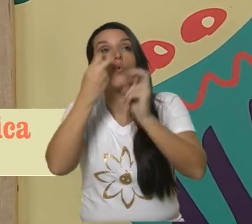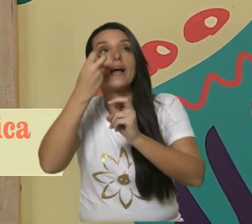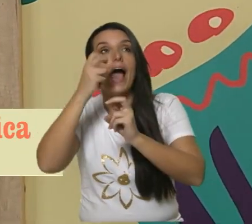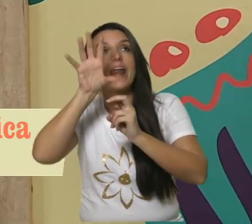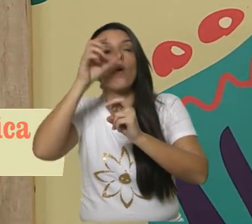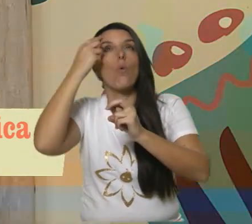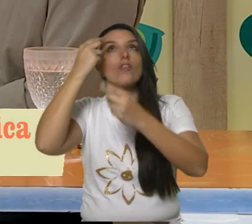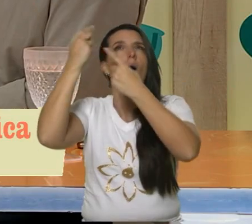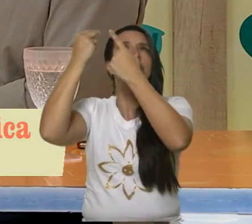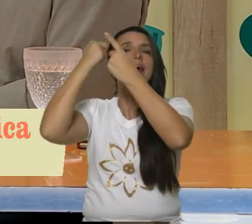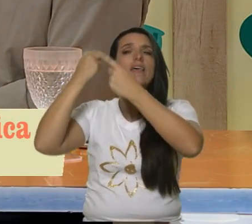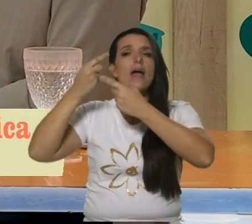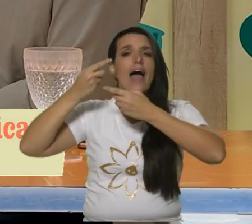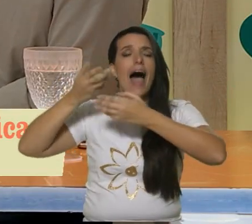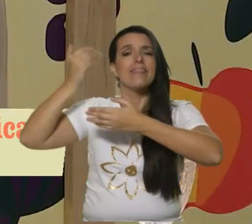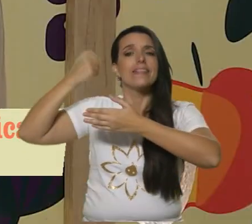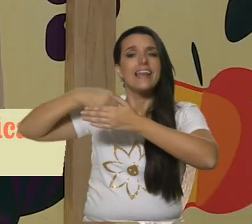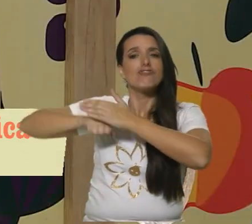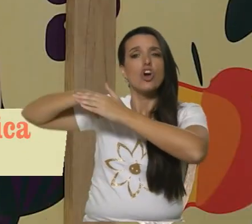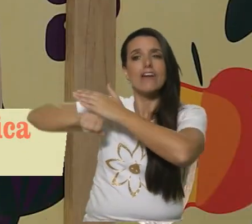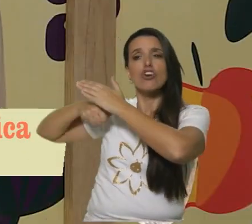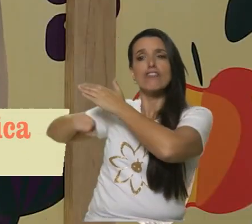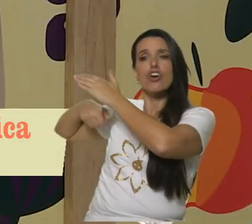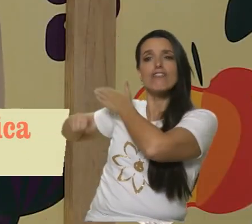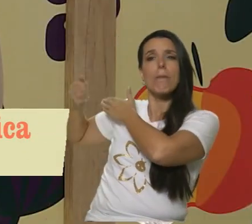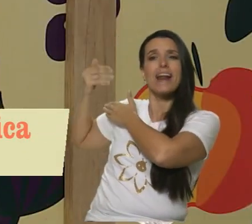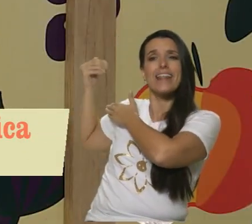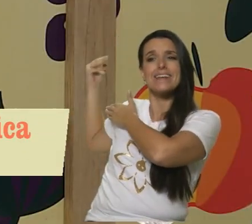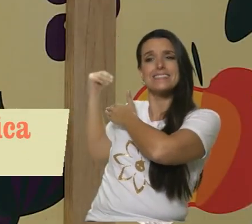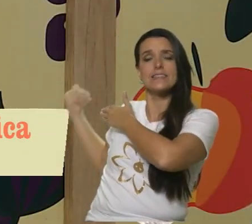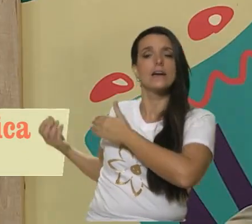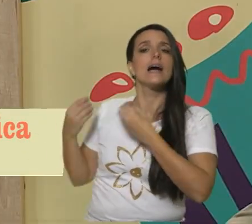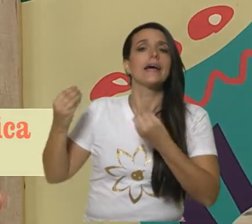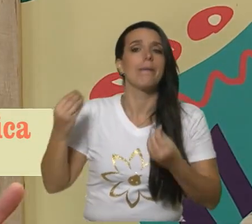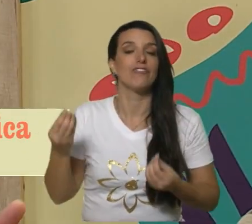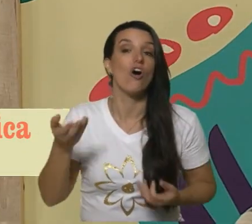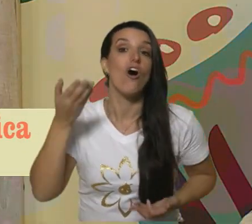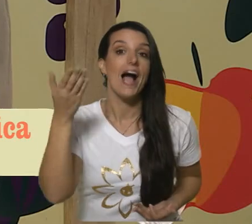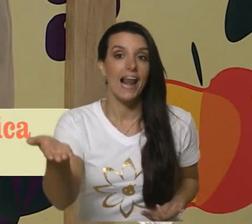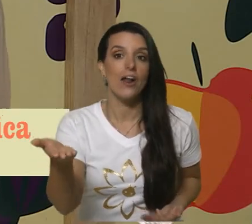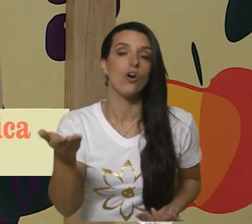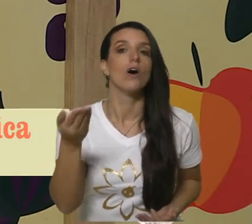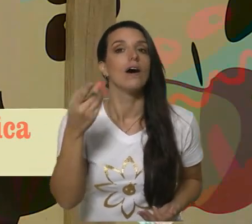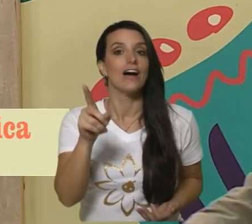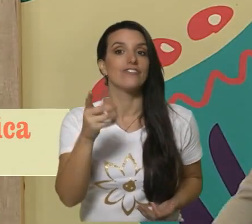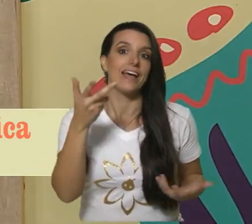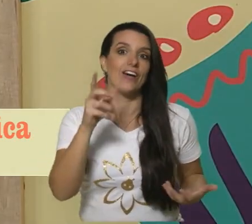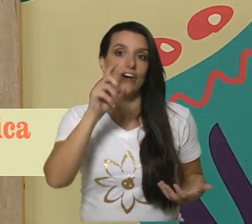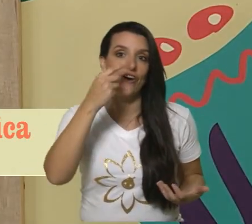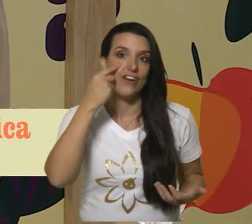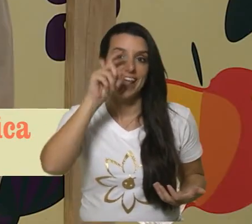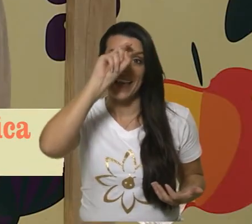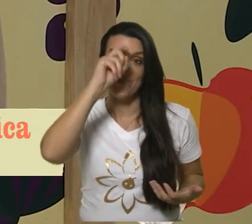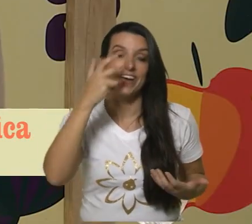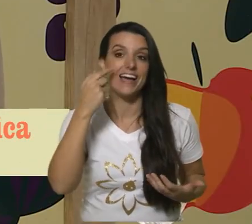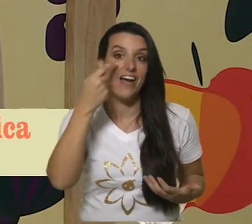sus vidas futuras es muy interesante inter cuando lo estaba escribiendo yo me mando a Egipto no te quiero conocer Egipto y la verdad que s